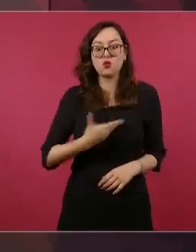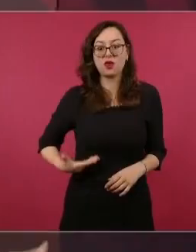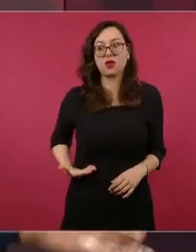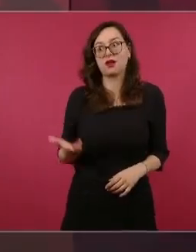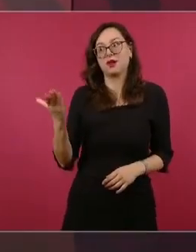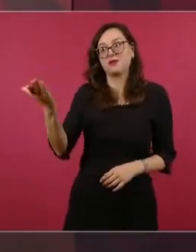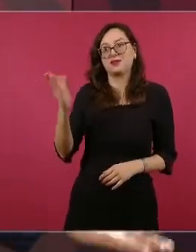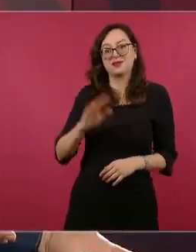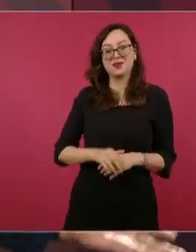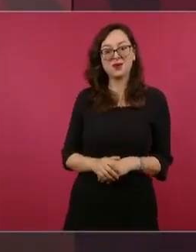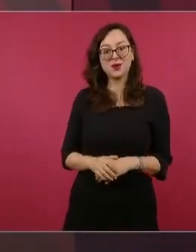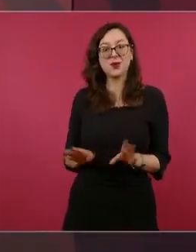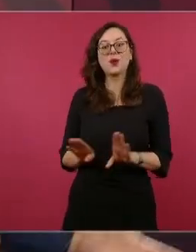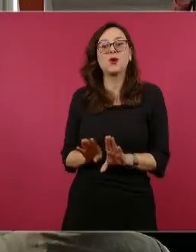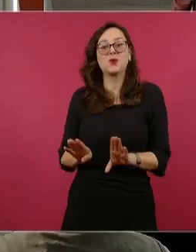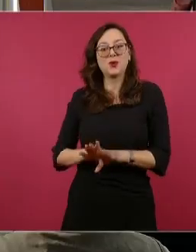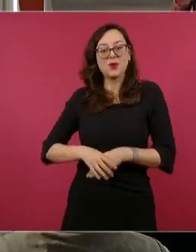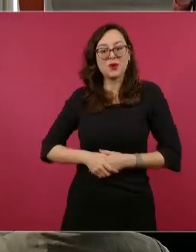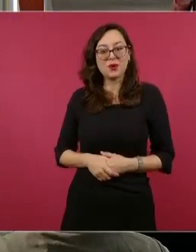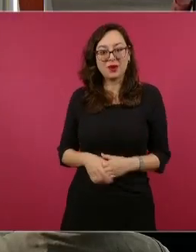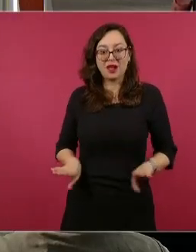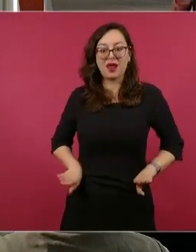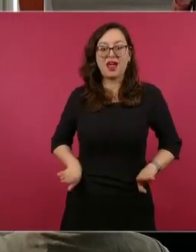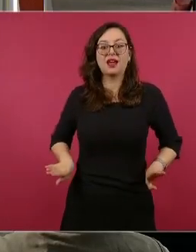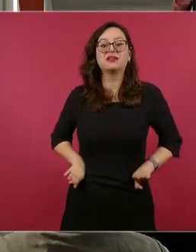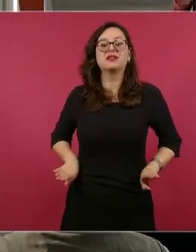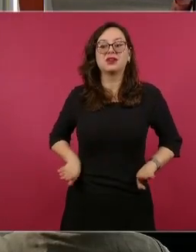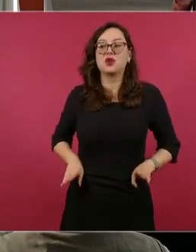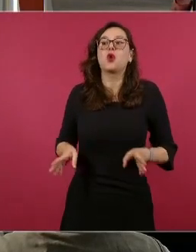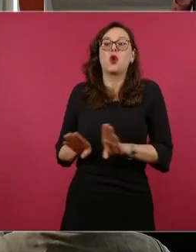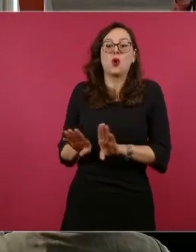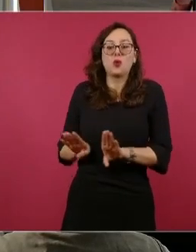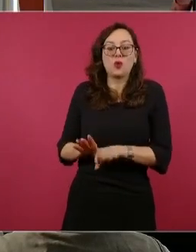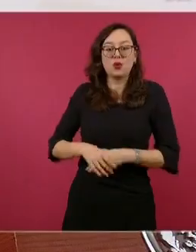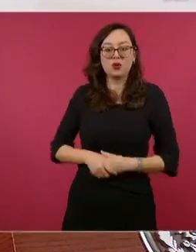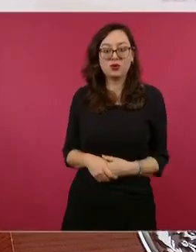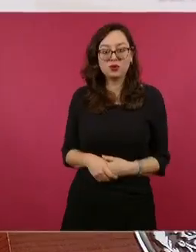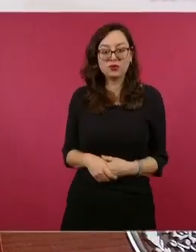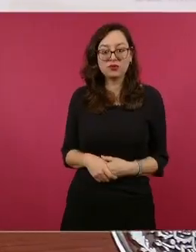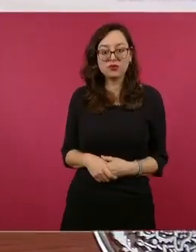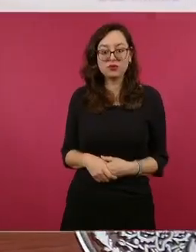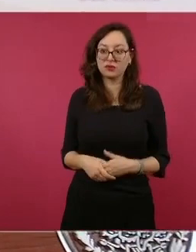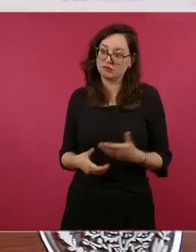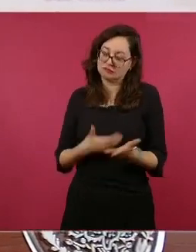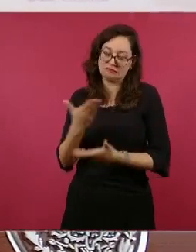en la noche en una residencia con el presidente de un partido.